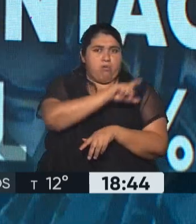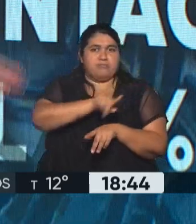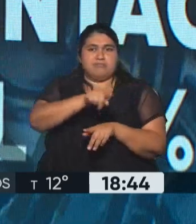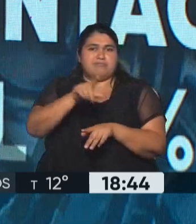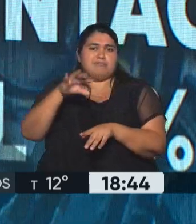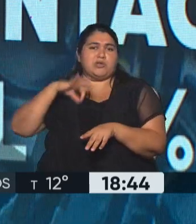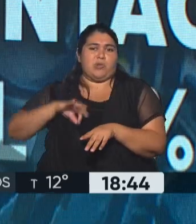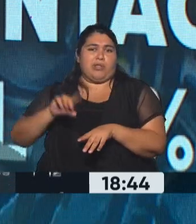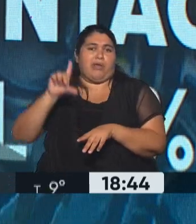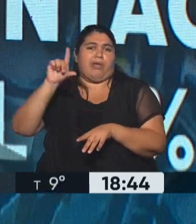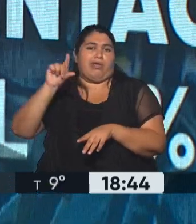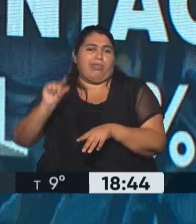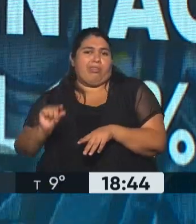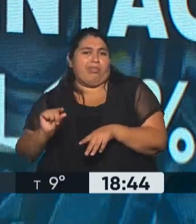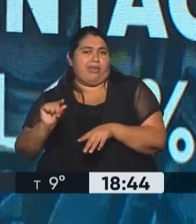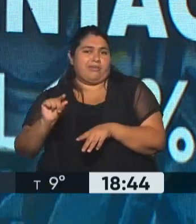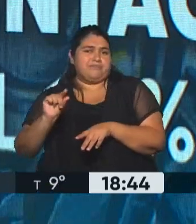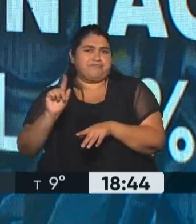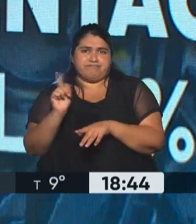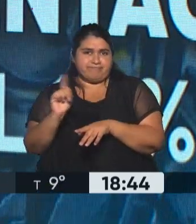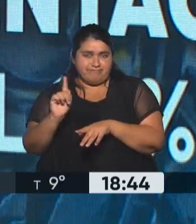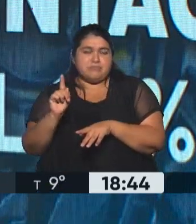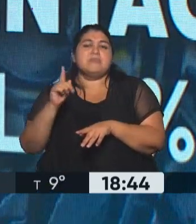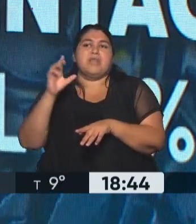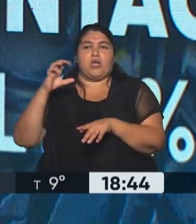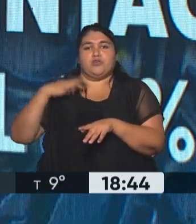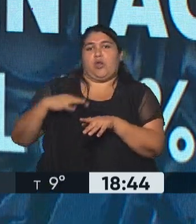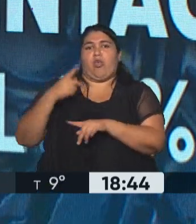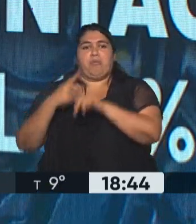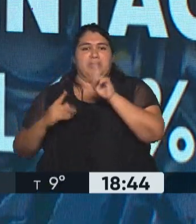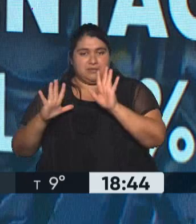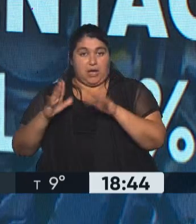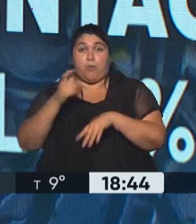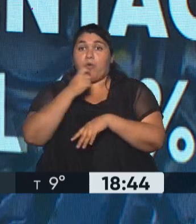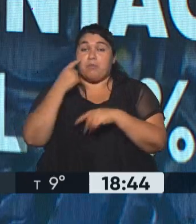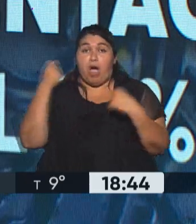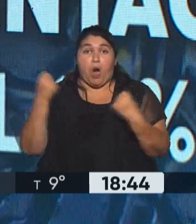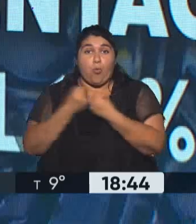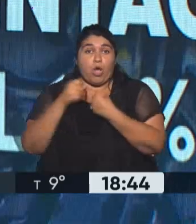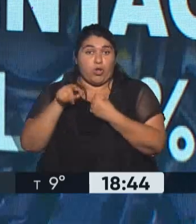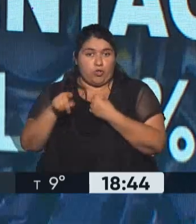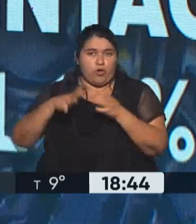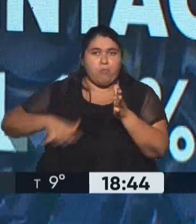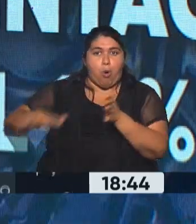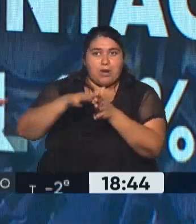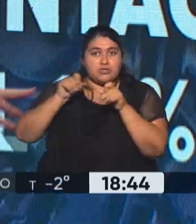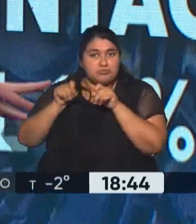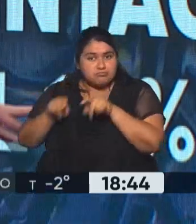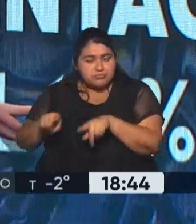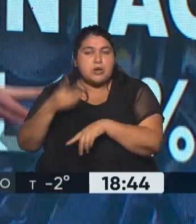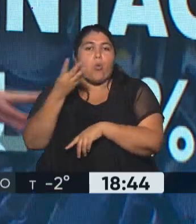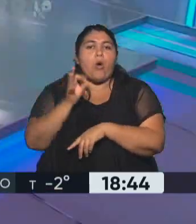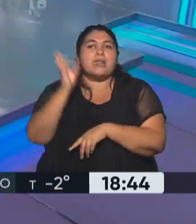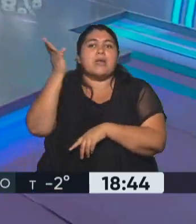pero tampoco están dentro de los usuarios que perciben la tarifa social. Si el incremento pactado para 2022 es del 40%